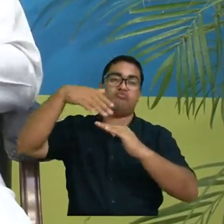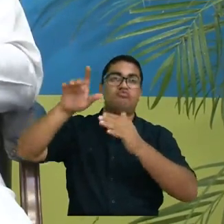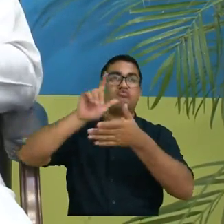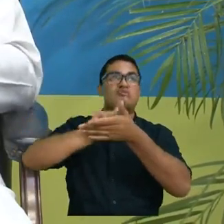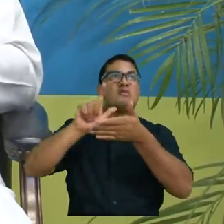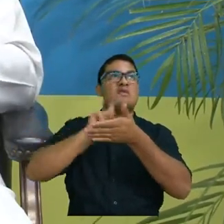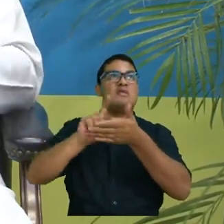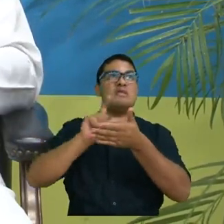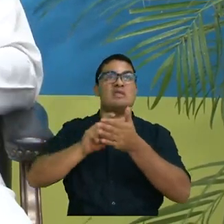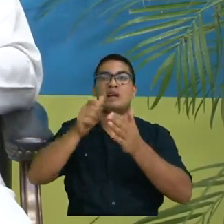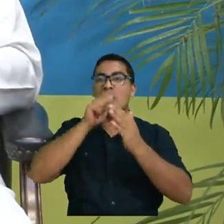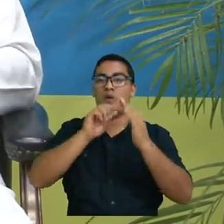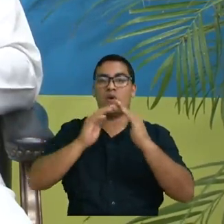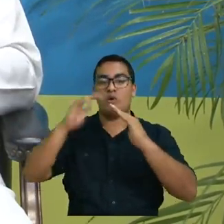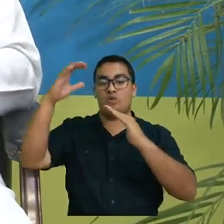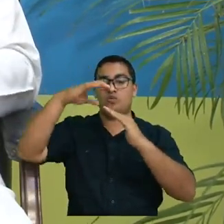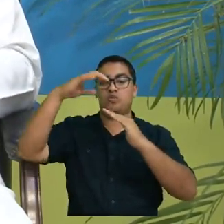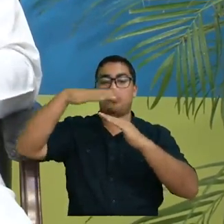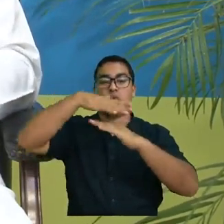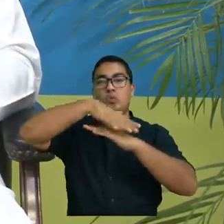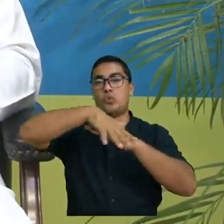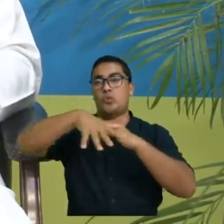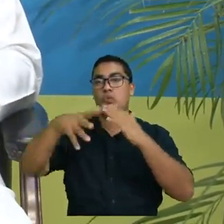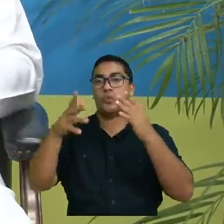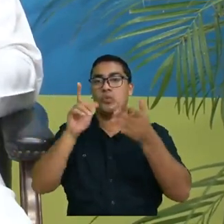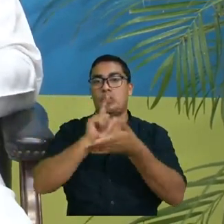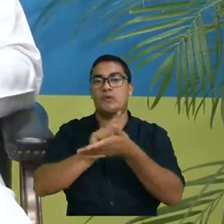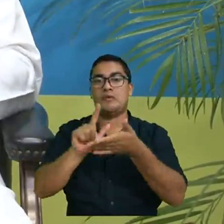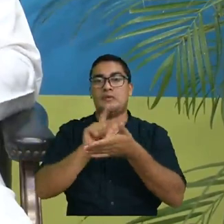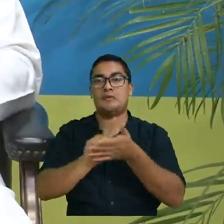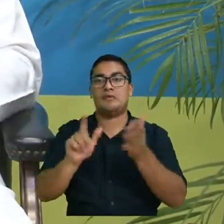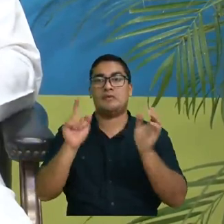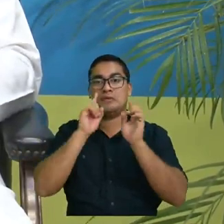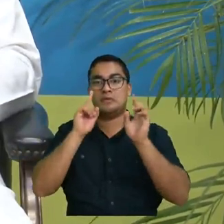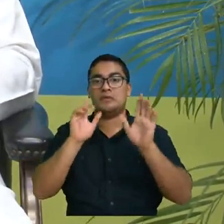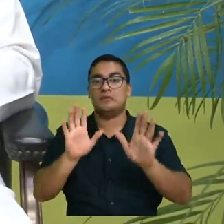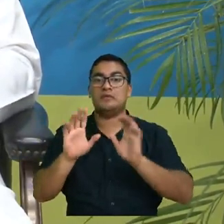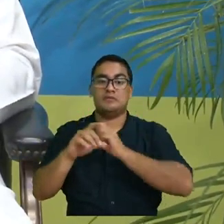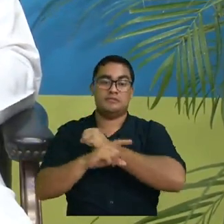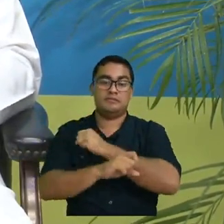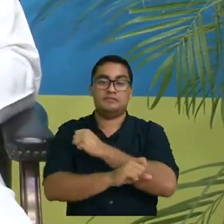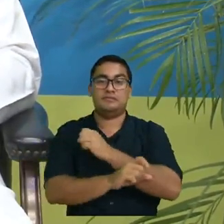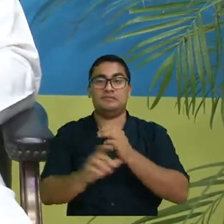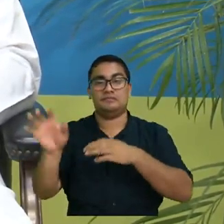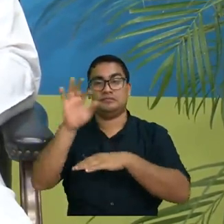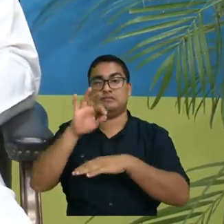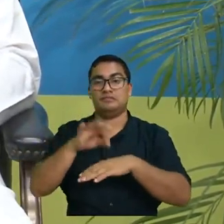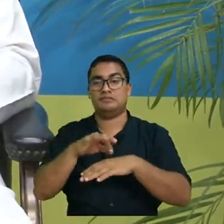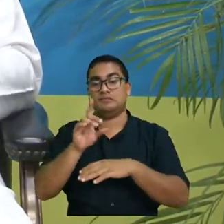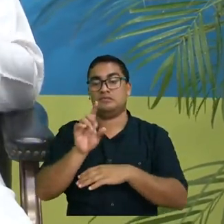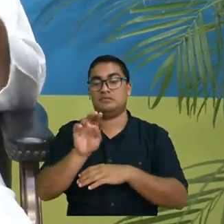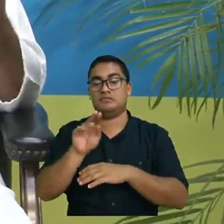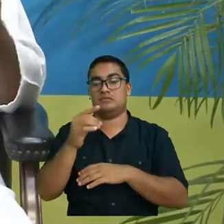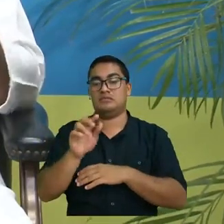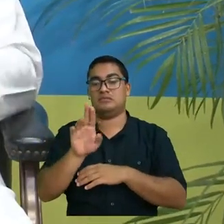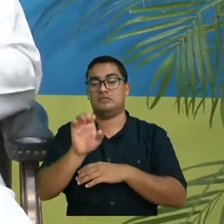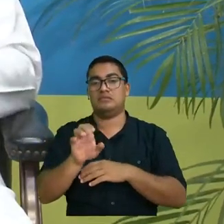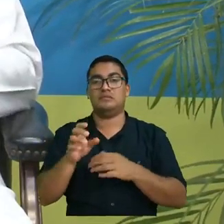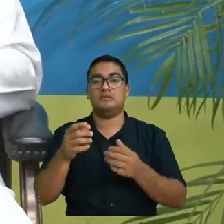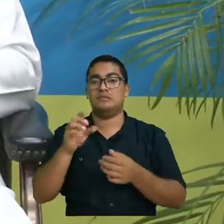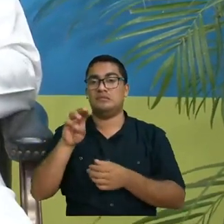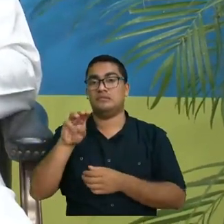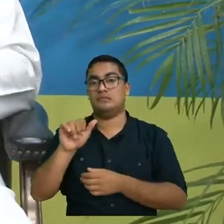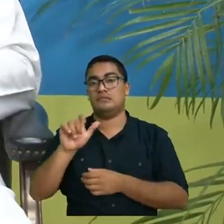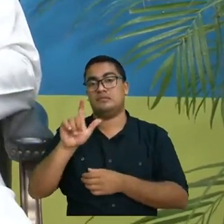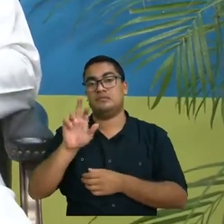agua corra. Y con esto mismo previenen varias enfermedades, previenen la leptospirosis, previenen el dengue, previenen la malaria, de las aguas estancadas